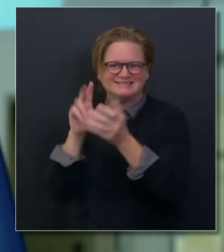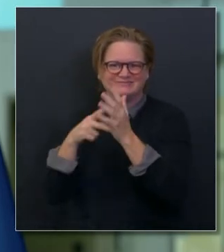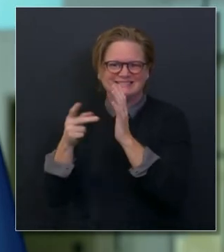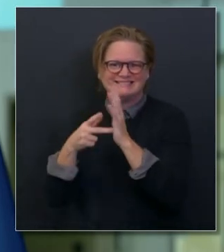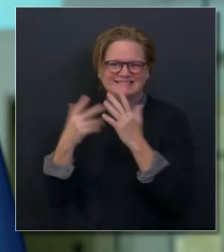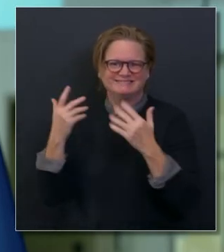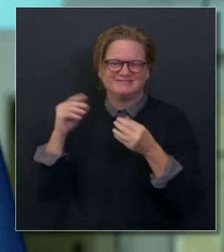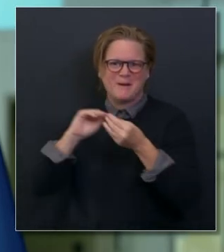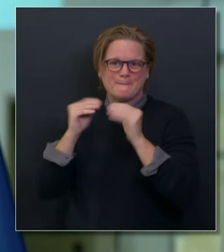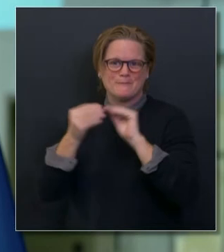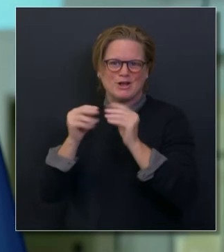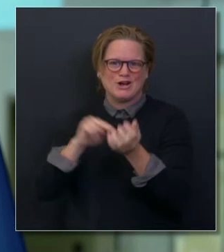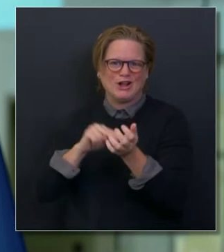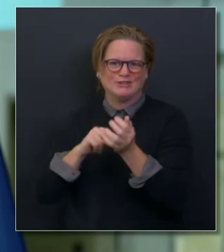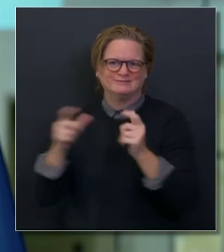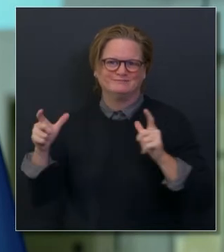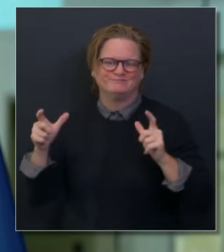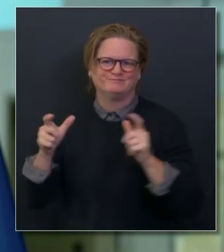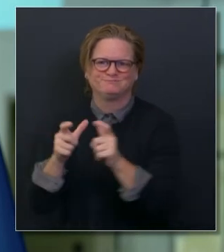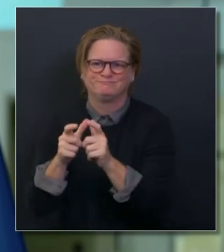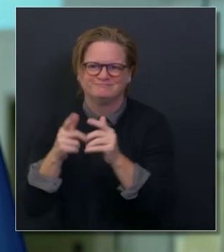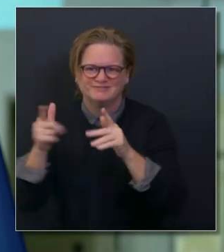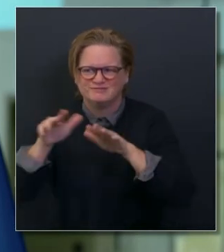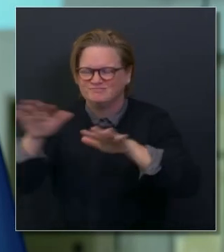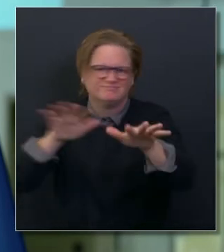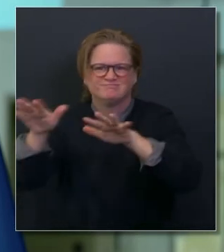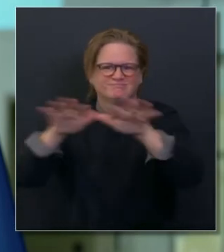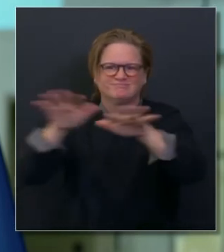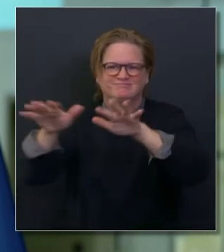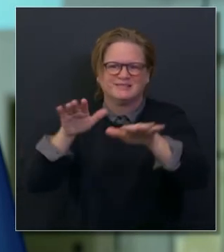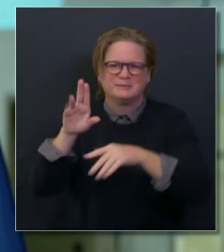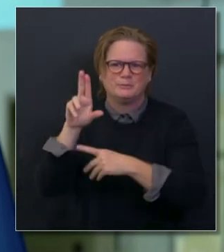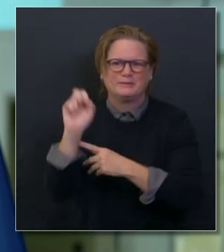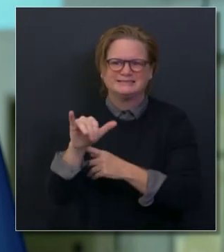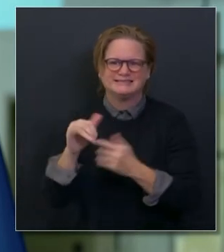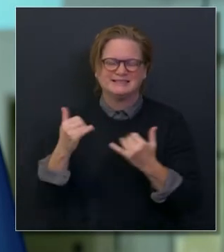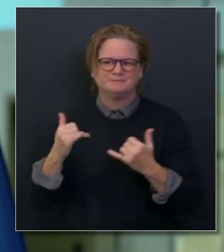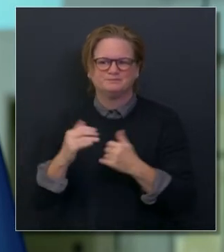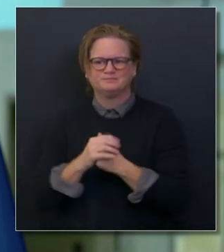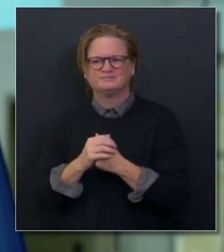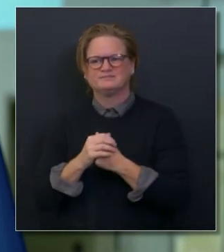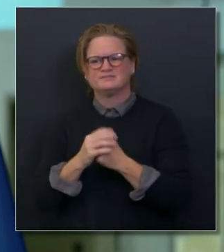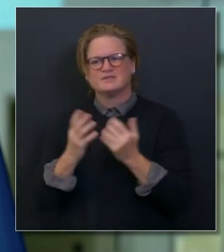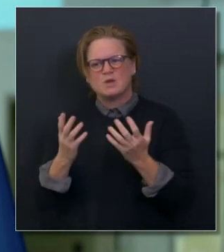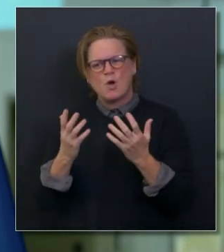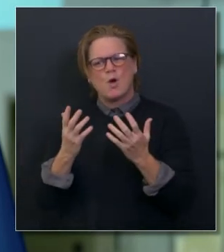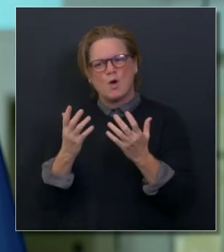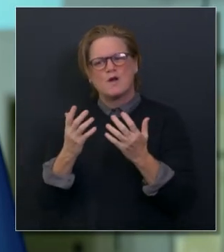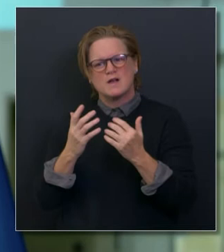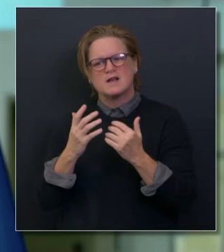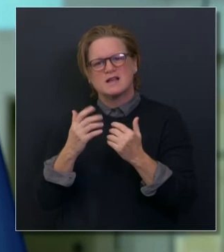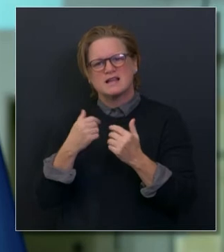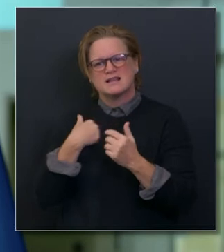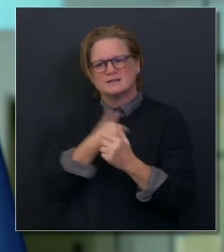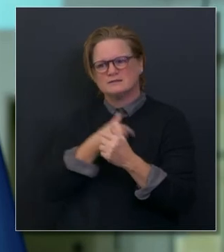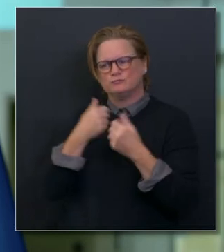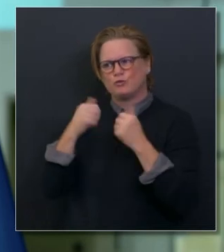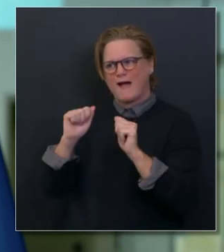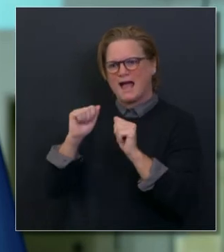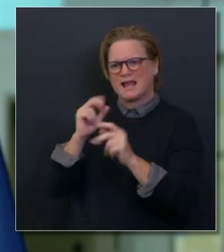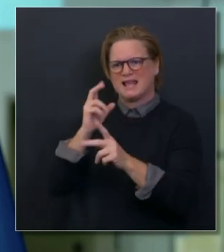muchas maneras, California está un poco retrasado en comparación a otros estados en situaciones